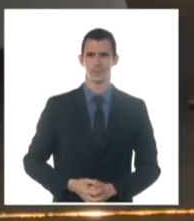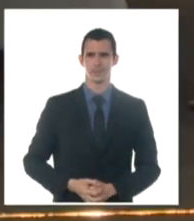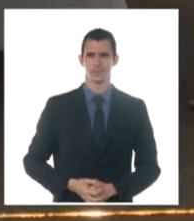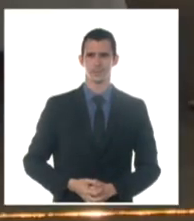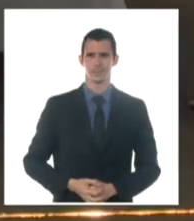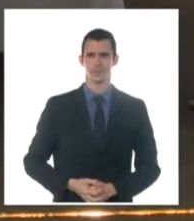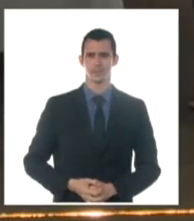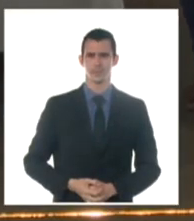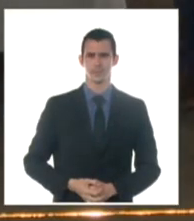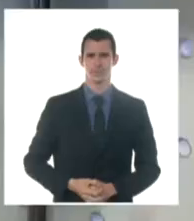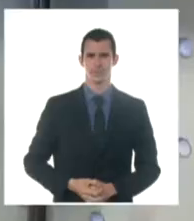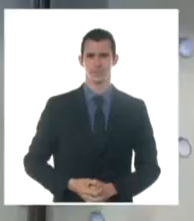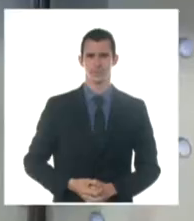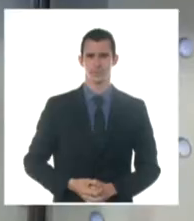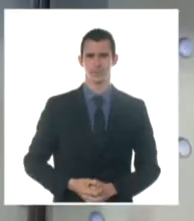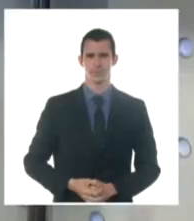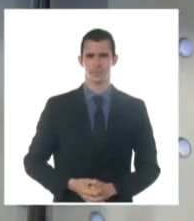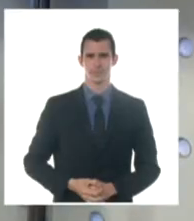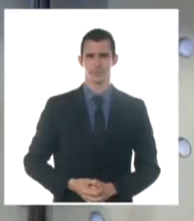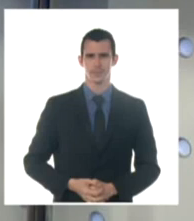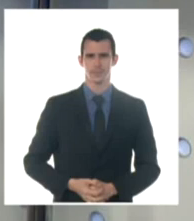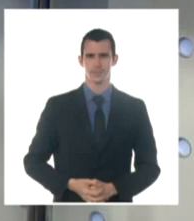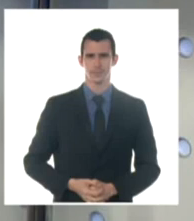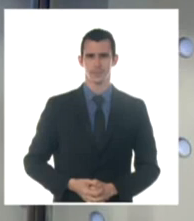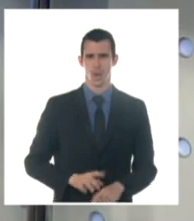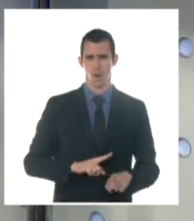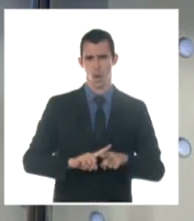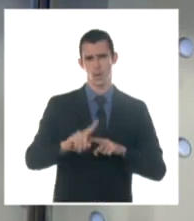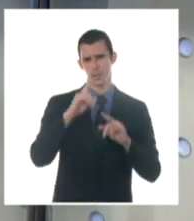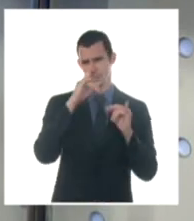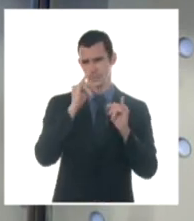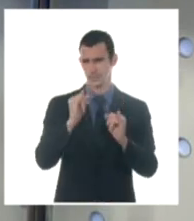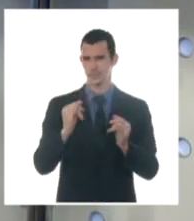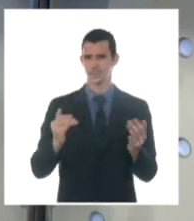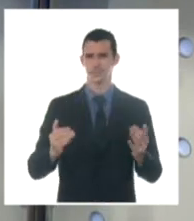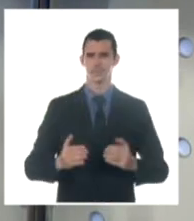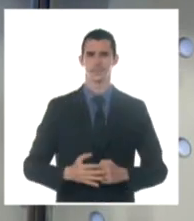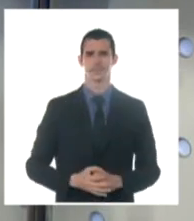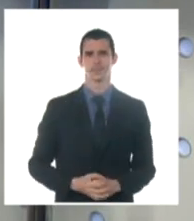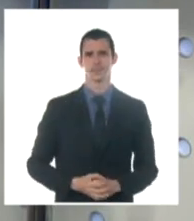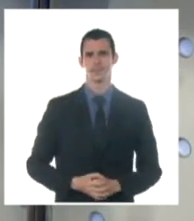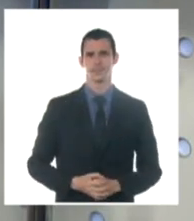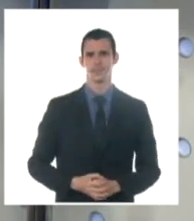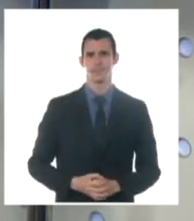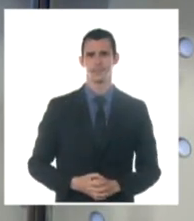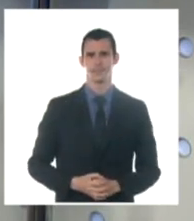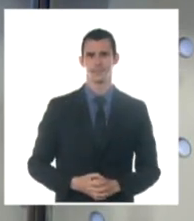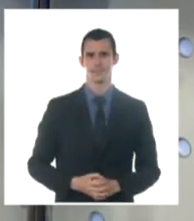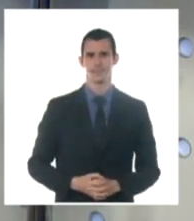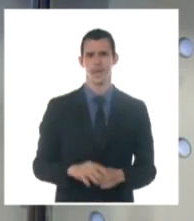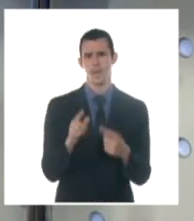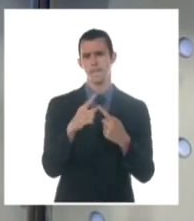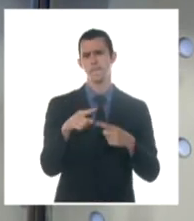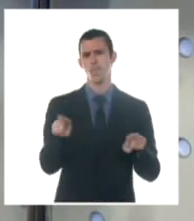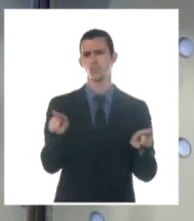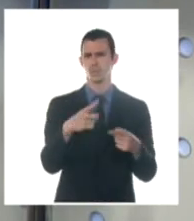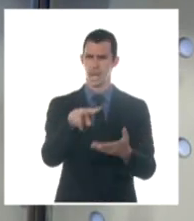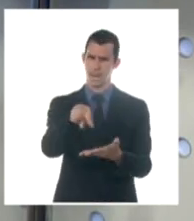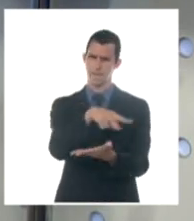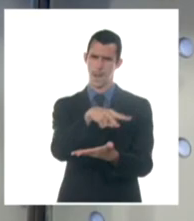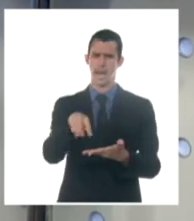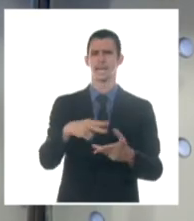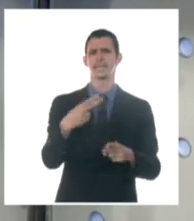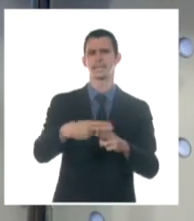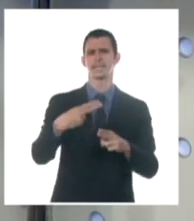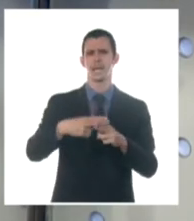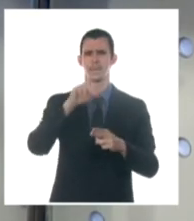la Televisión Cubana. Más noticias. El Encuentro Internacional Danzonero Miguel Fail de In Memoriam comenzó hoy su capítulo